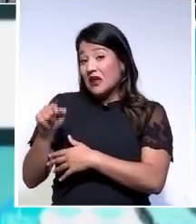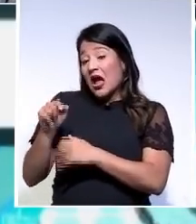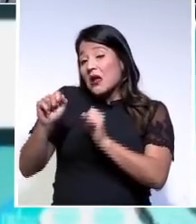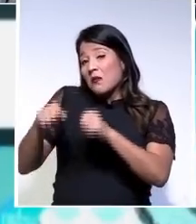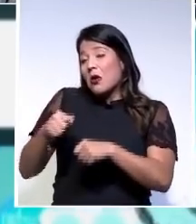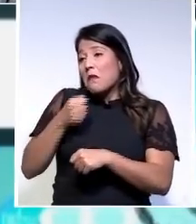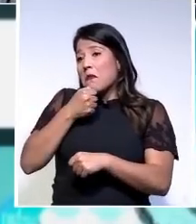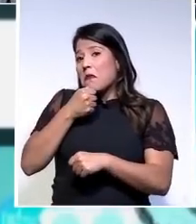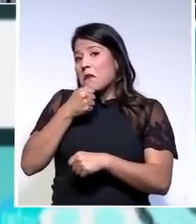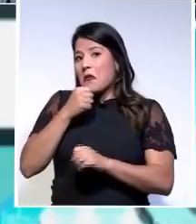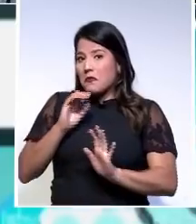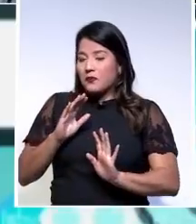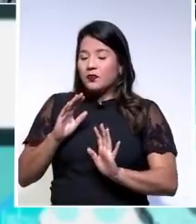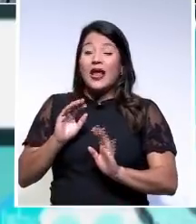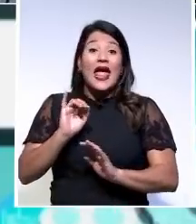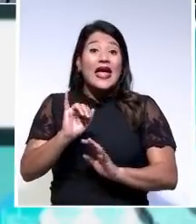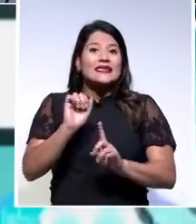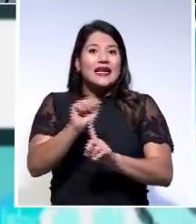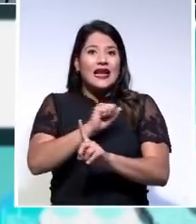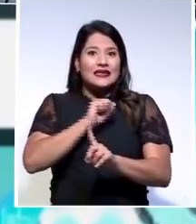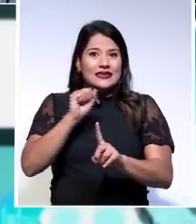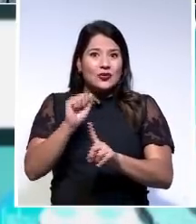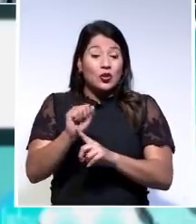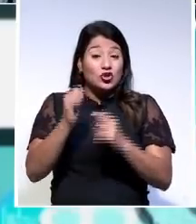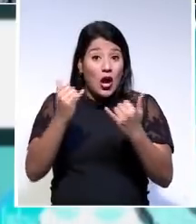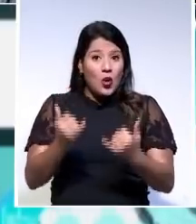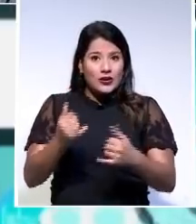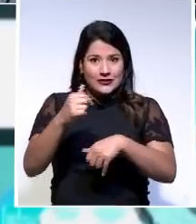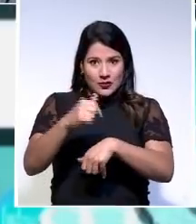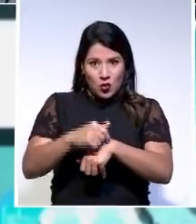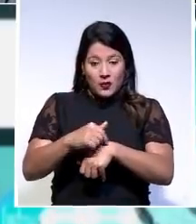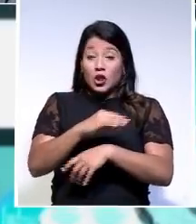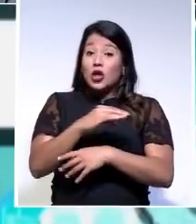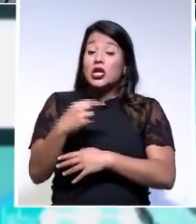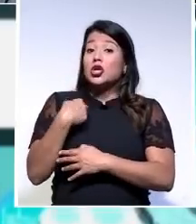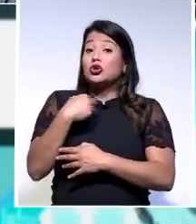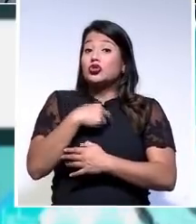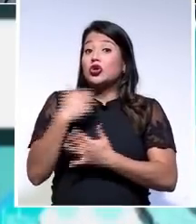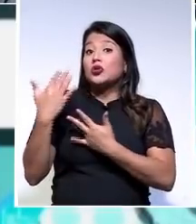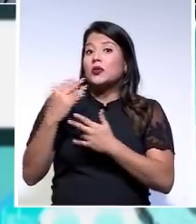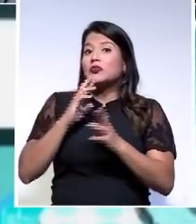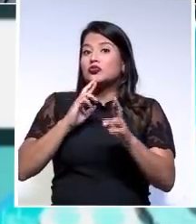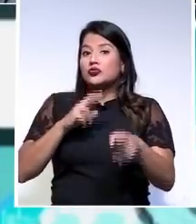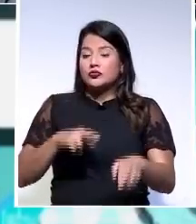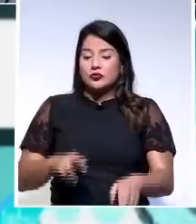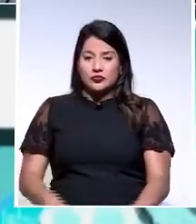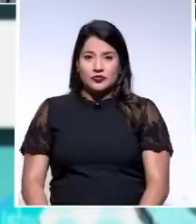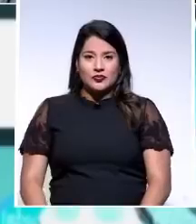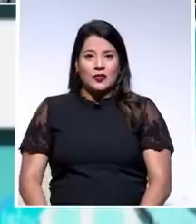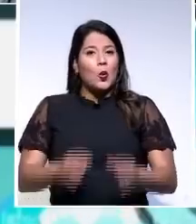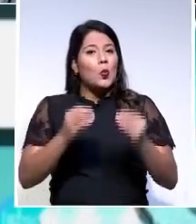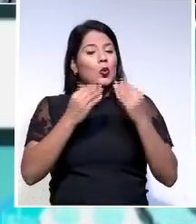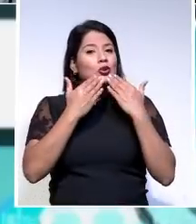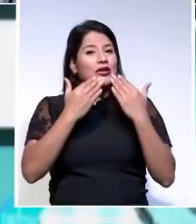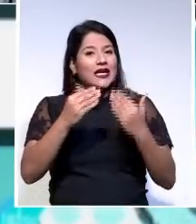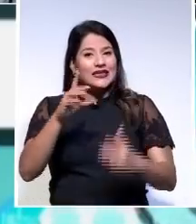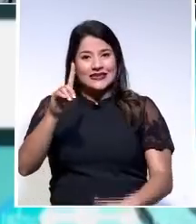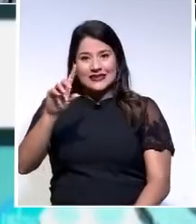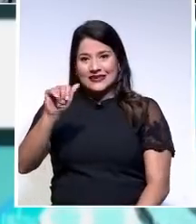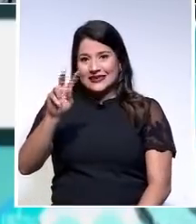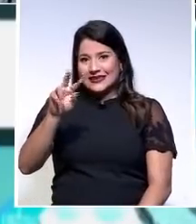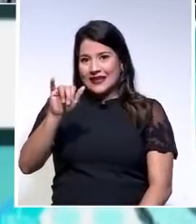es la situación, como les decimos, en este momento, y estaremos pues a la espera de estos resultados. Muchas gracias, David